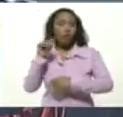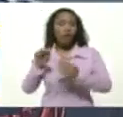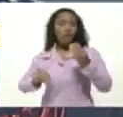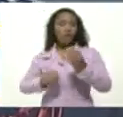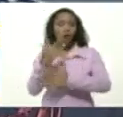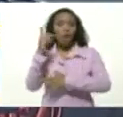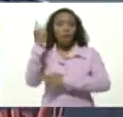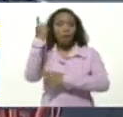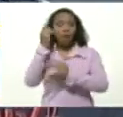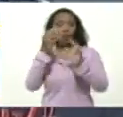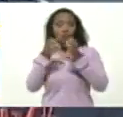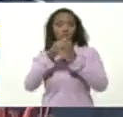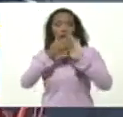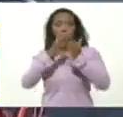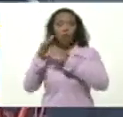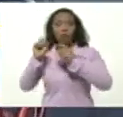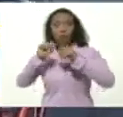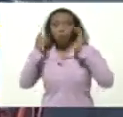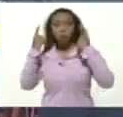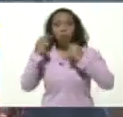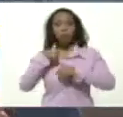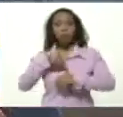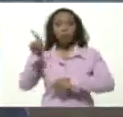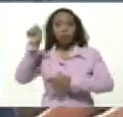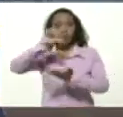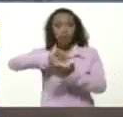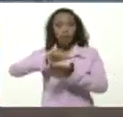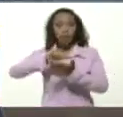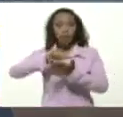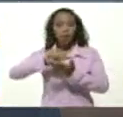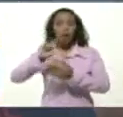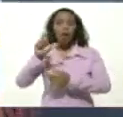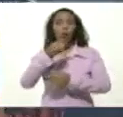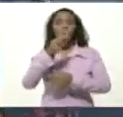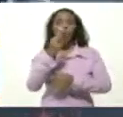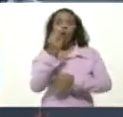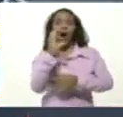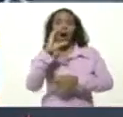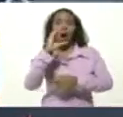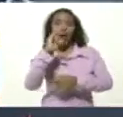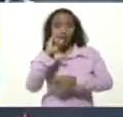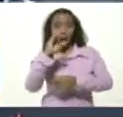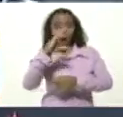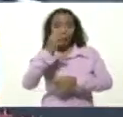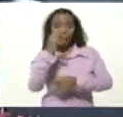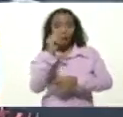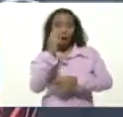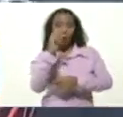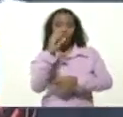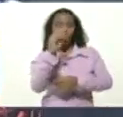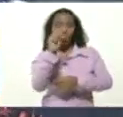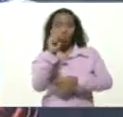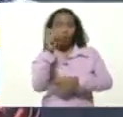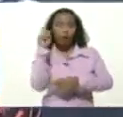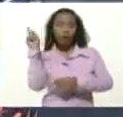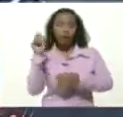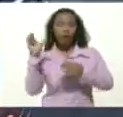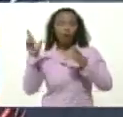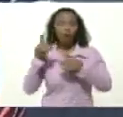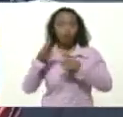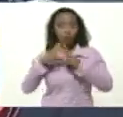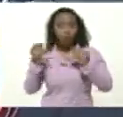de la primera comuna de nuestro litoral central, la comuna Guaycamacuto, porque ahora la comuna agroturística de Galipán, Hernán, todos